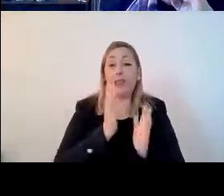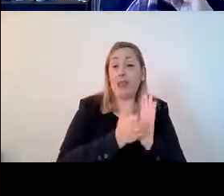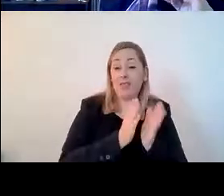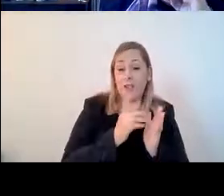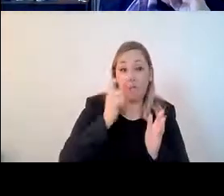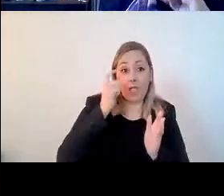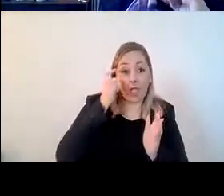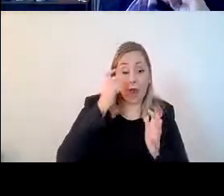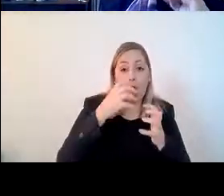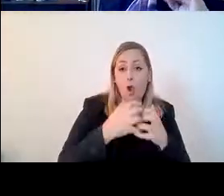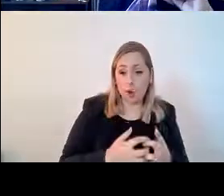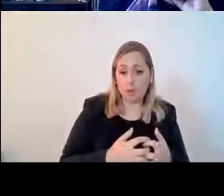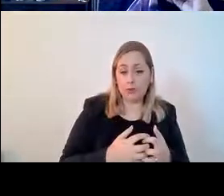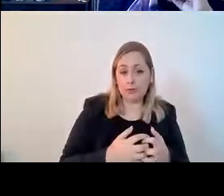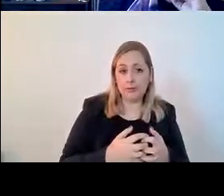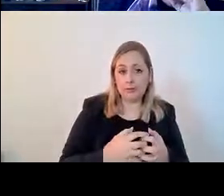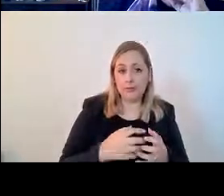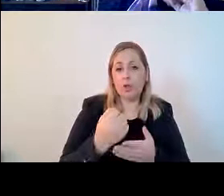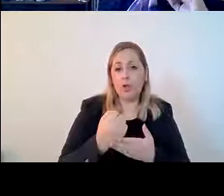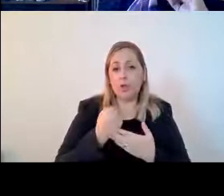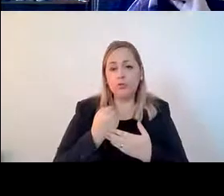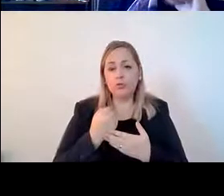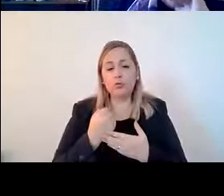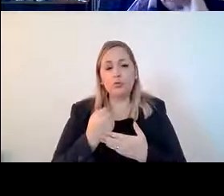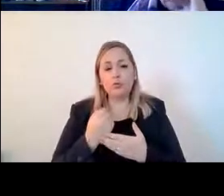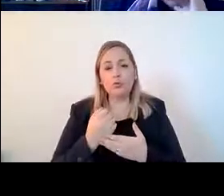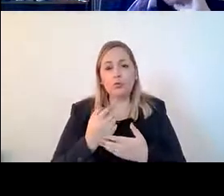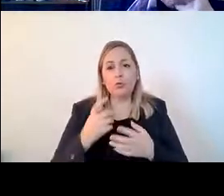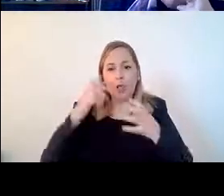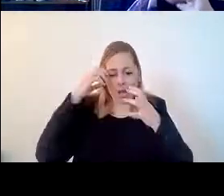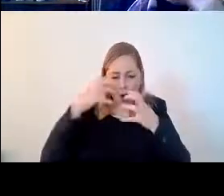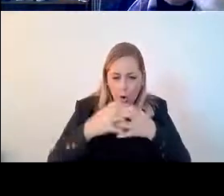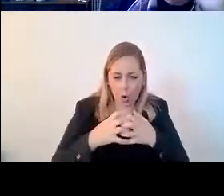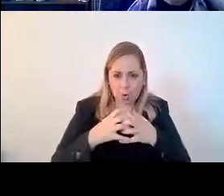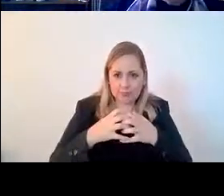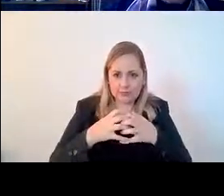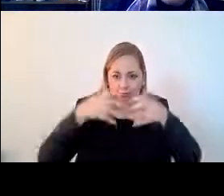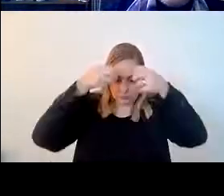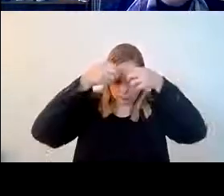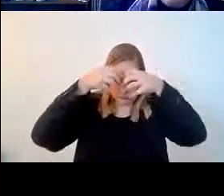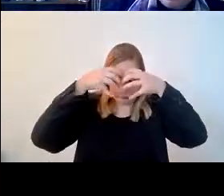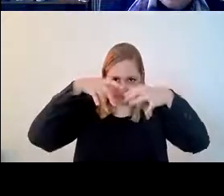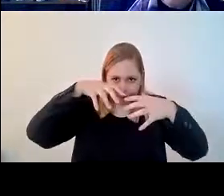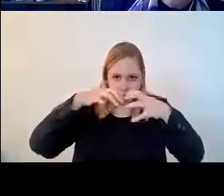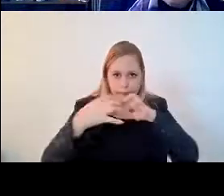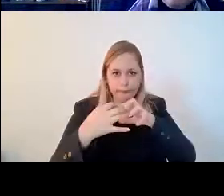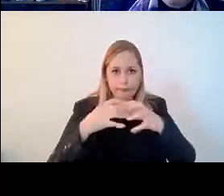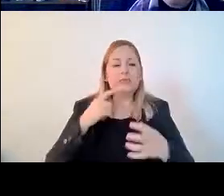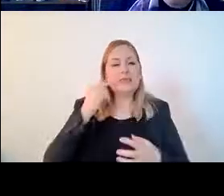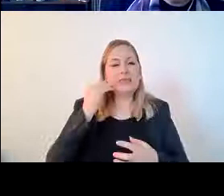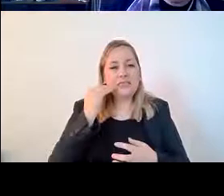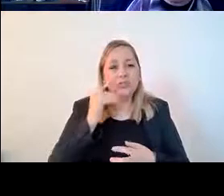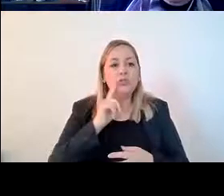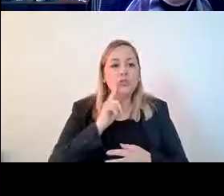cognitivas, la base es que ayudan a modificar las cogniciones, los esquemas cognitivos que tiene un niño, como por